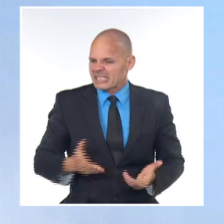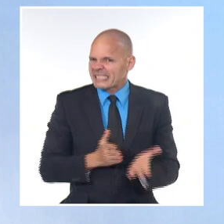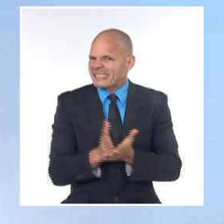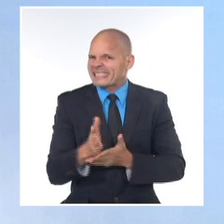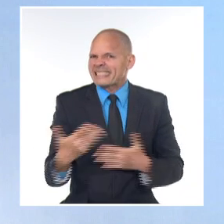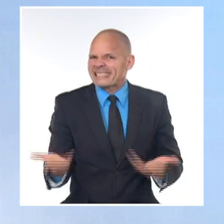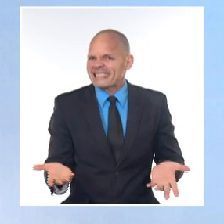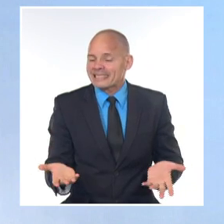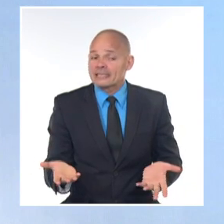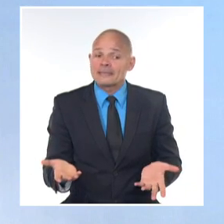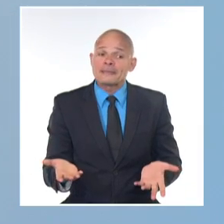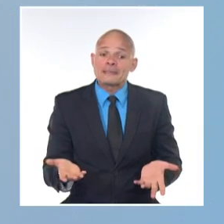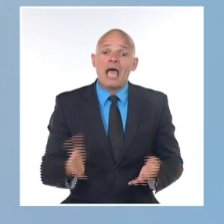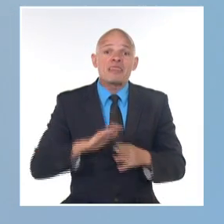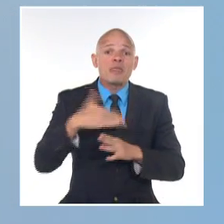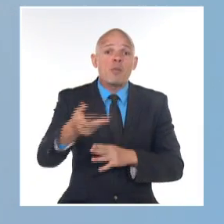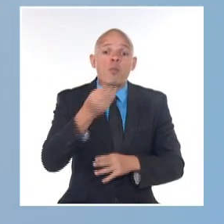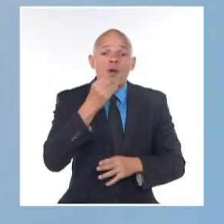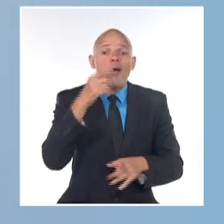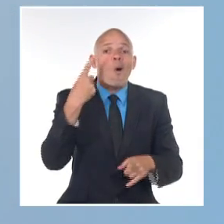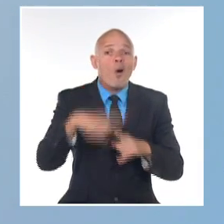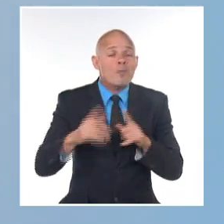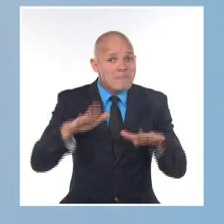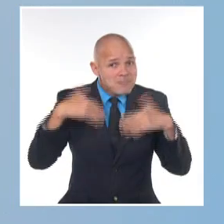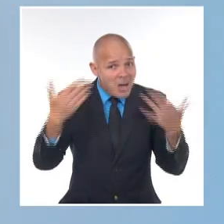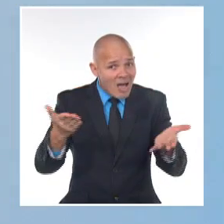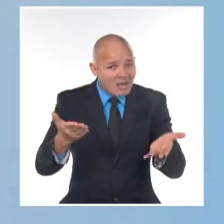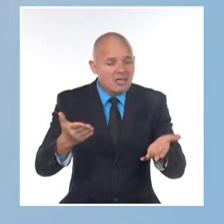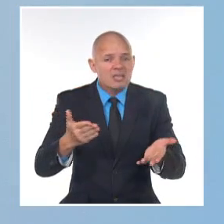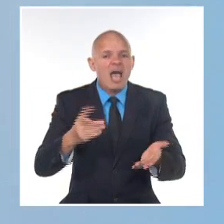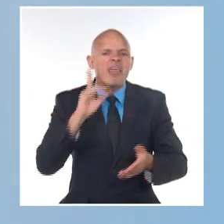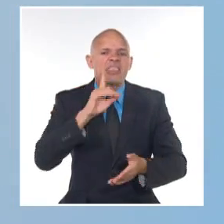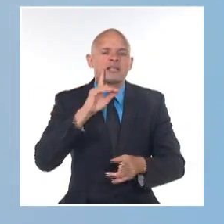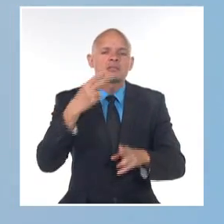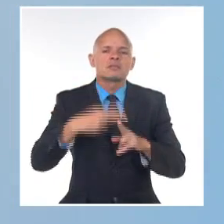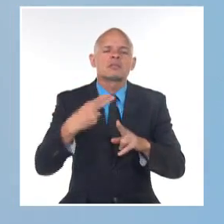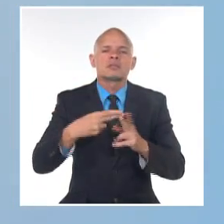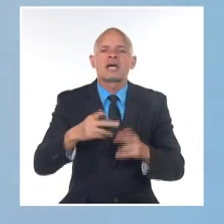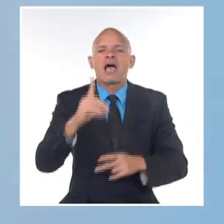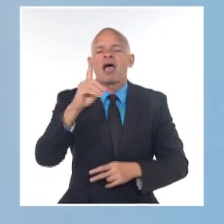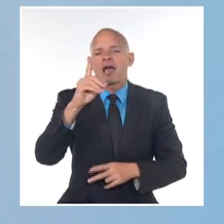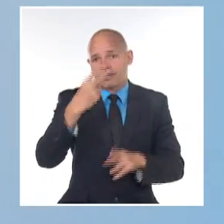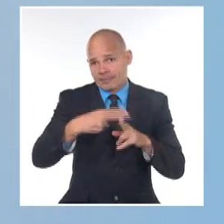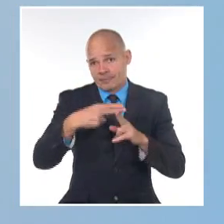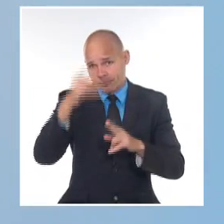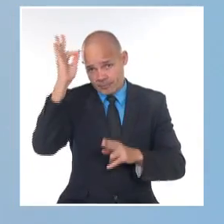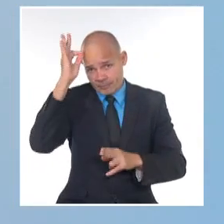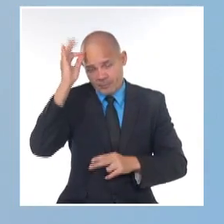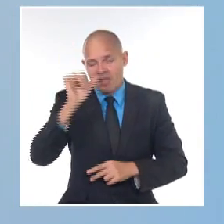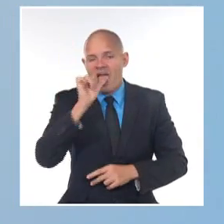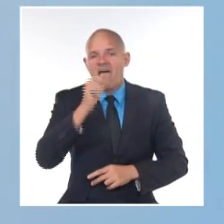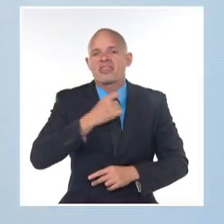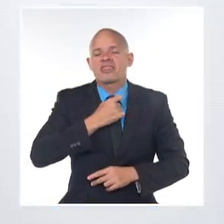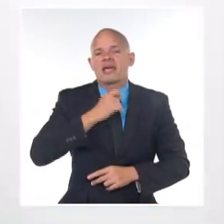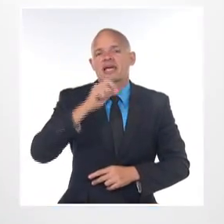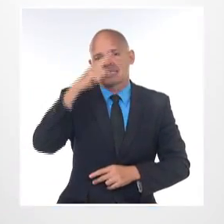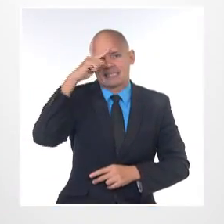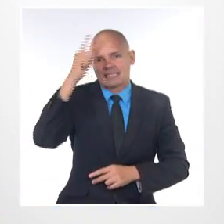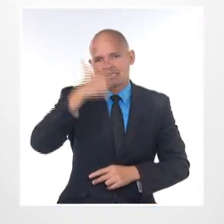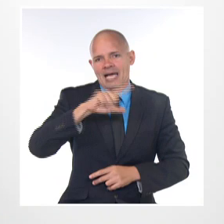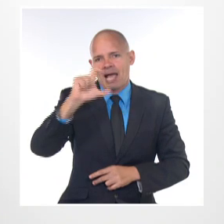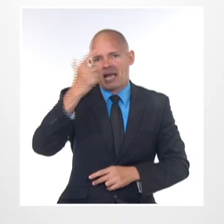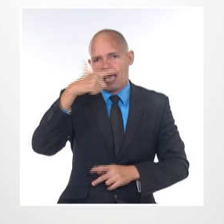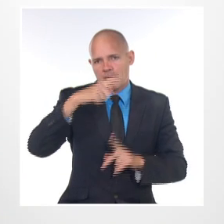delito de desacato. ¿Qué significa? Desacato. Desacato. ¿Qué significa? Ofender, injuriar, calumniar, ir contra el decoro y la